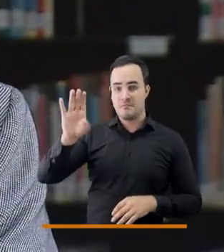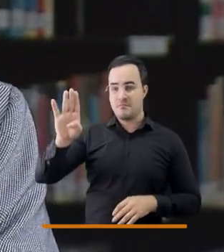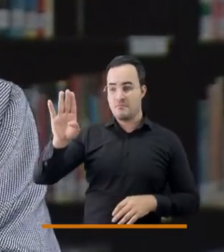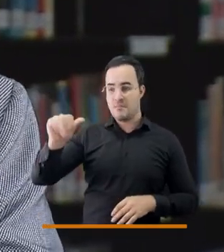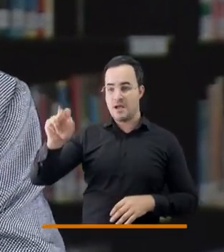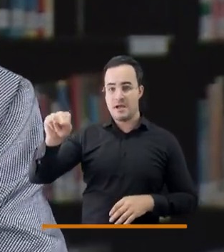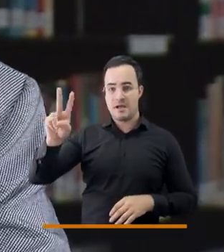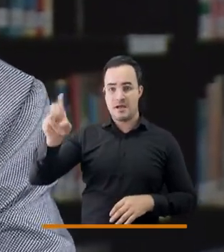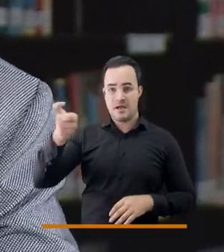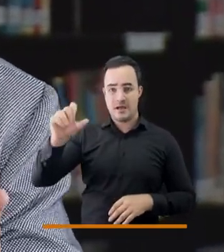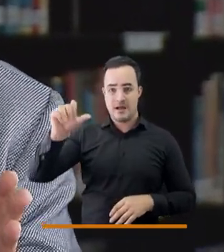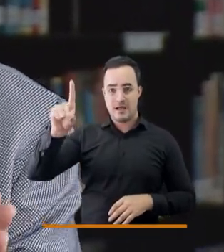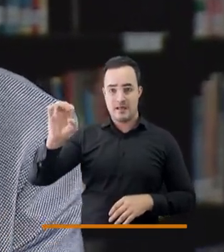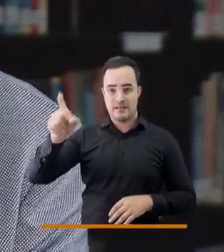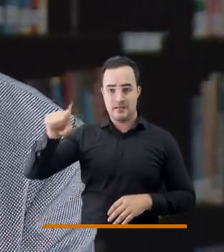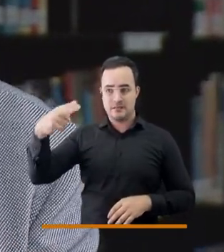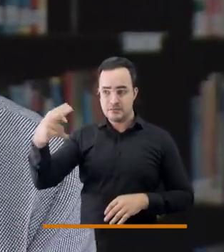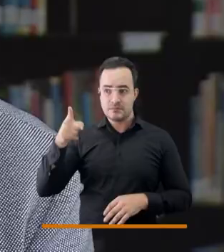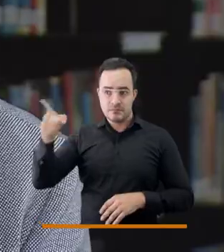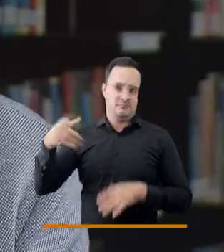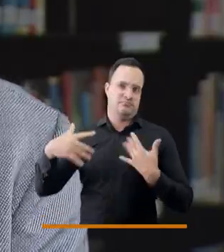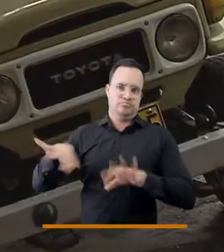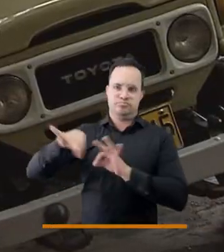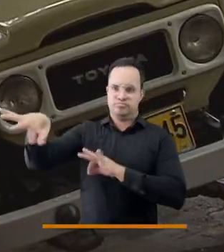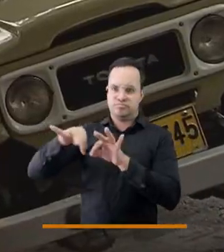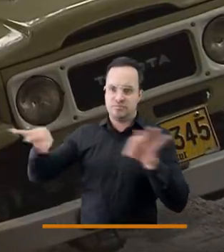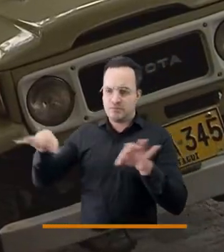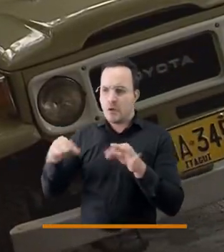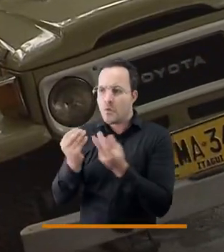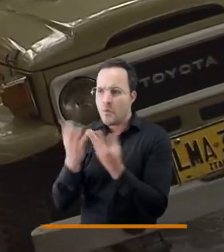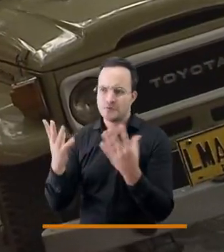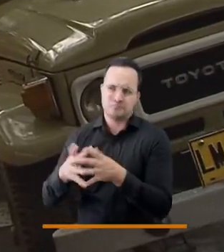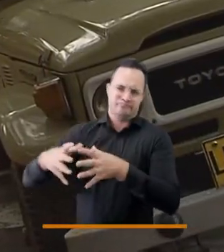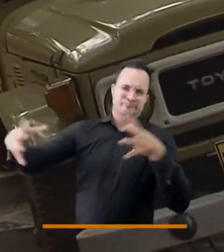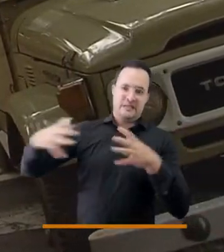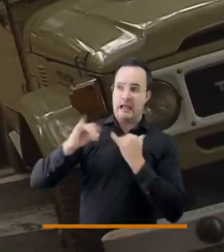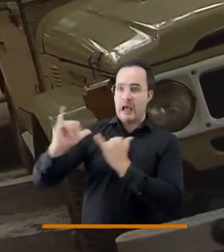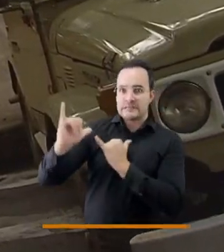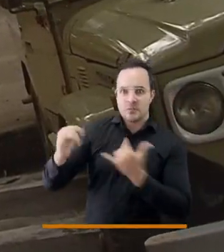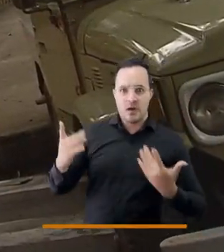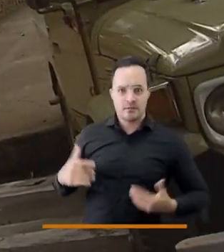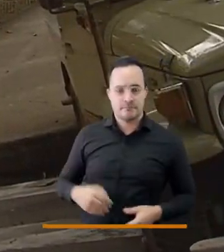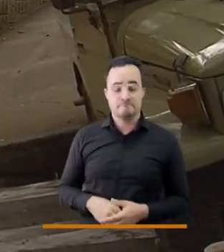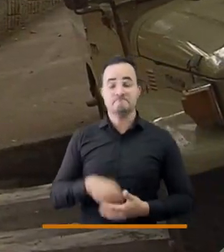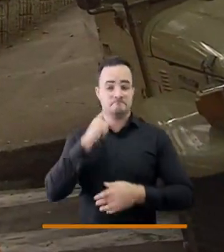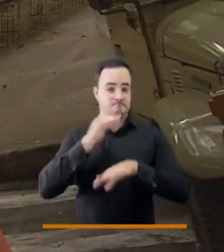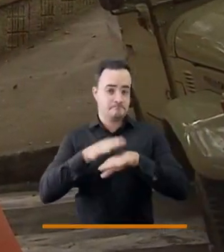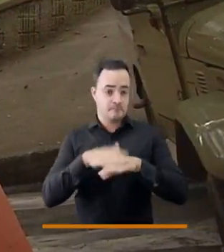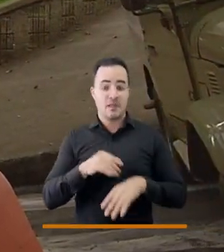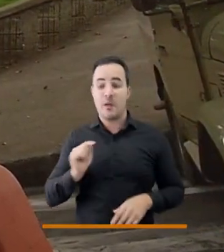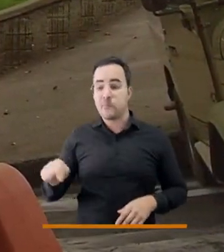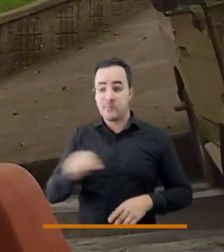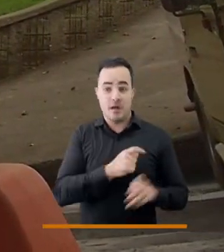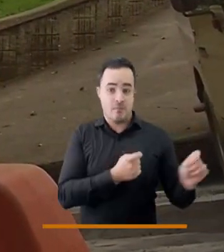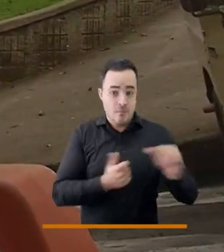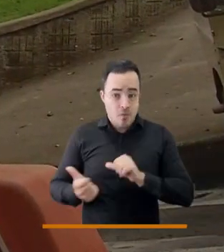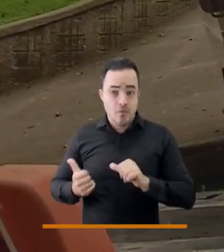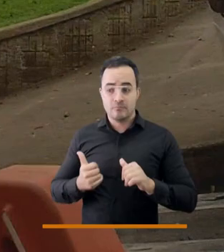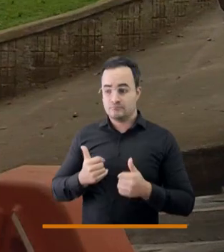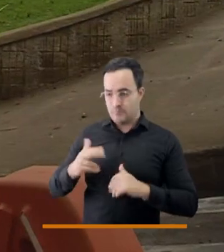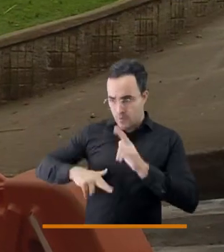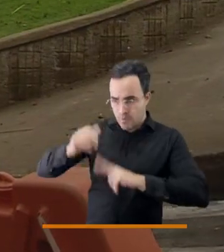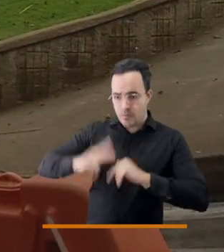Bangladesh, que tiene la densidad más grande del mundo. O sea, por ejemplo, Estas comunidades requieren